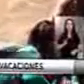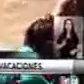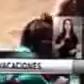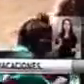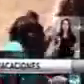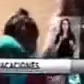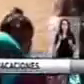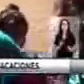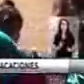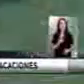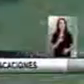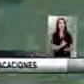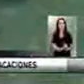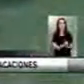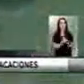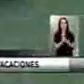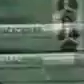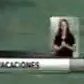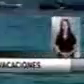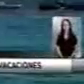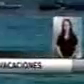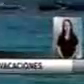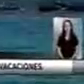están dispuestos a ayudar.